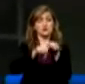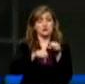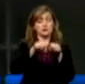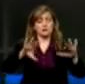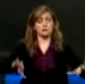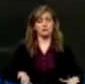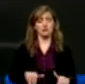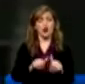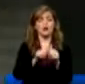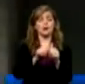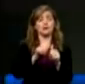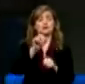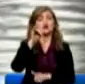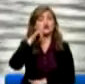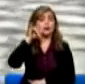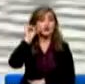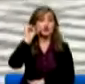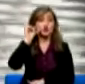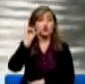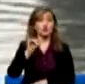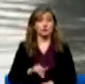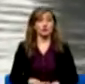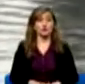todo a Sangolquí.